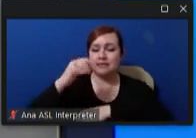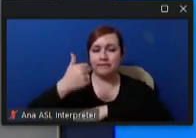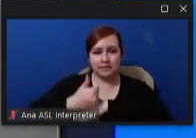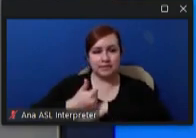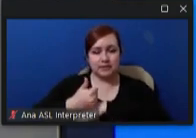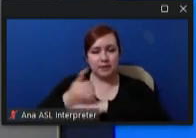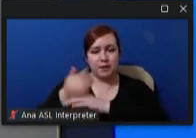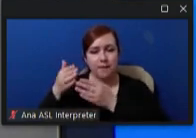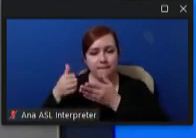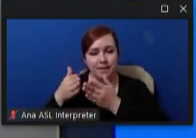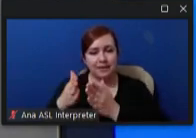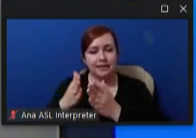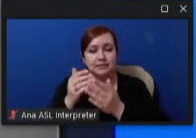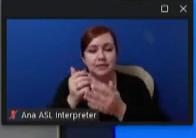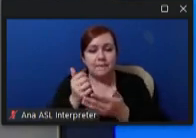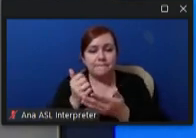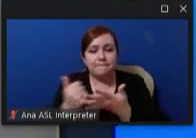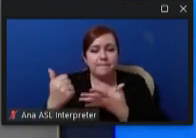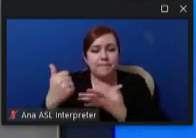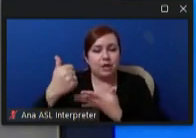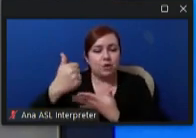de prioridad, ¿no? Sea